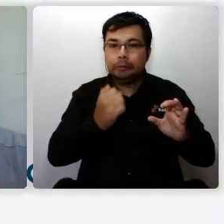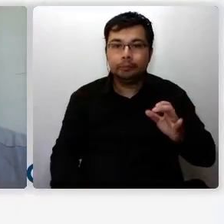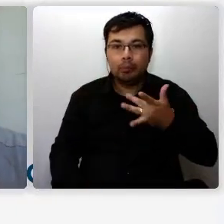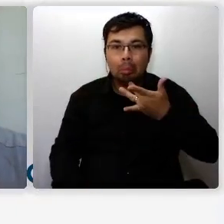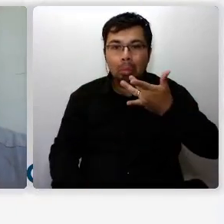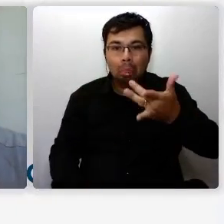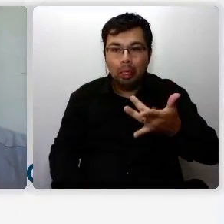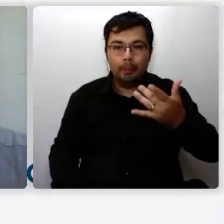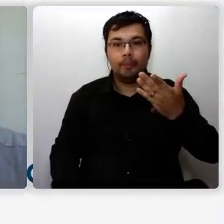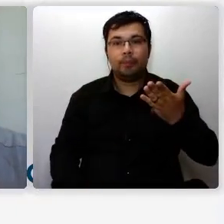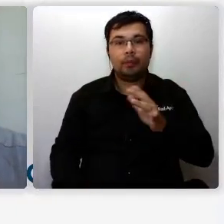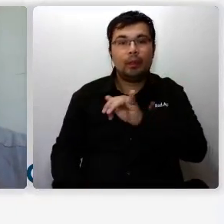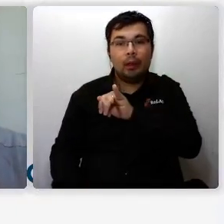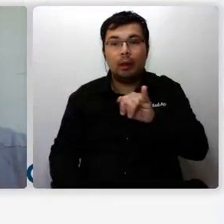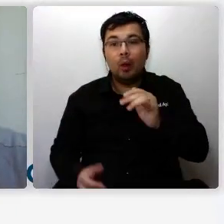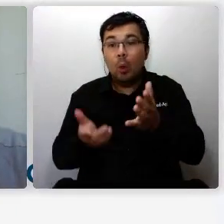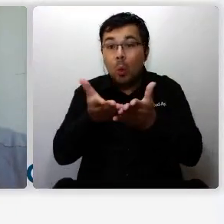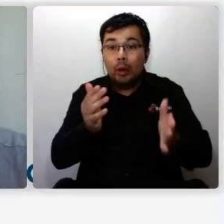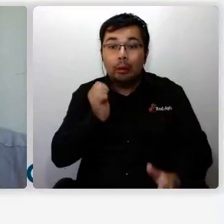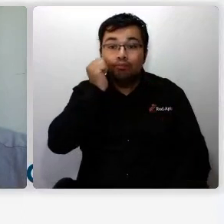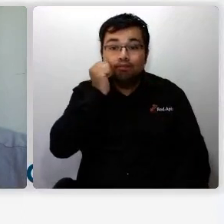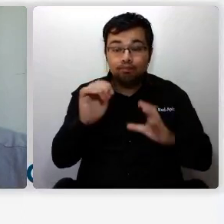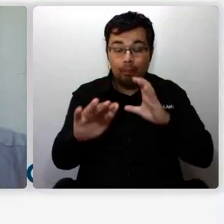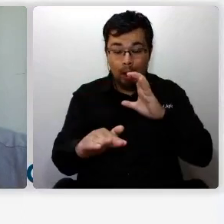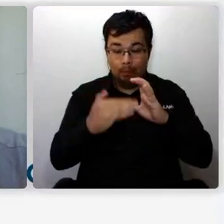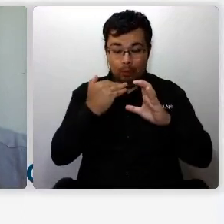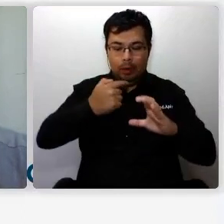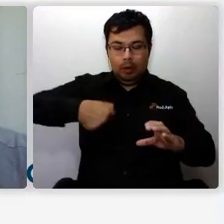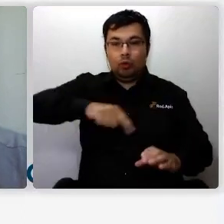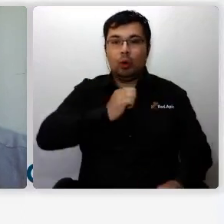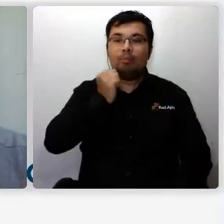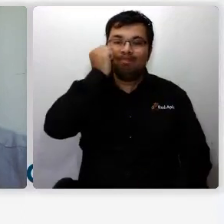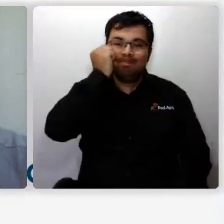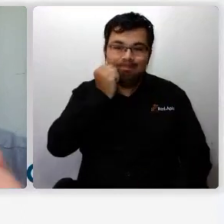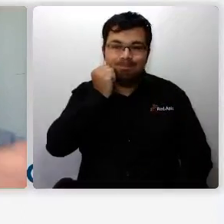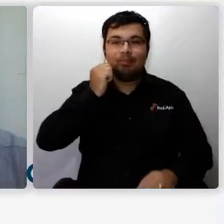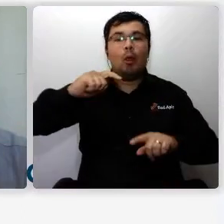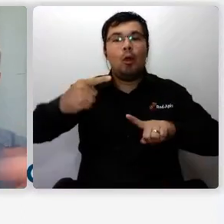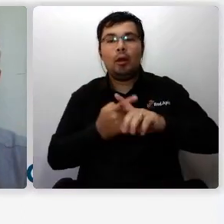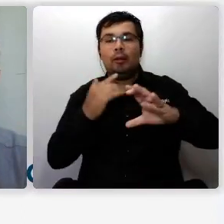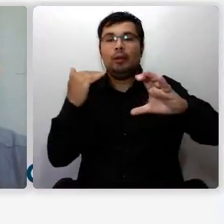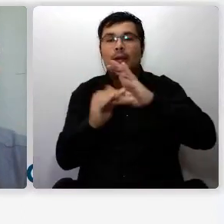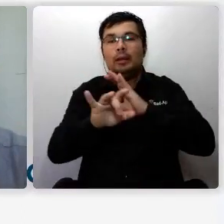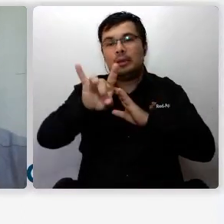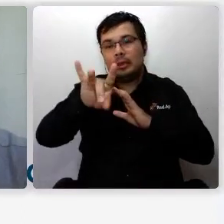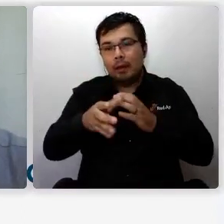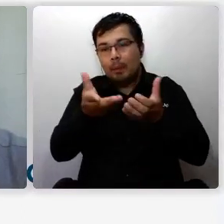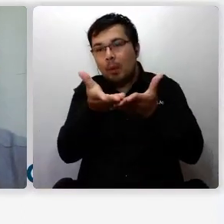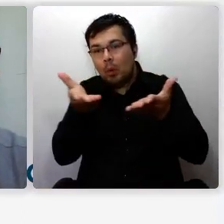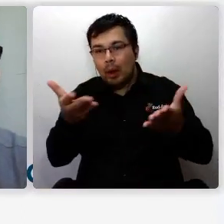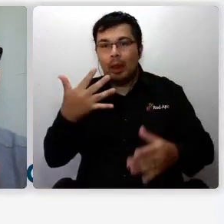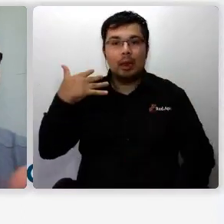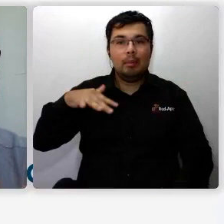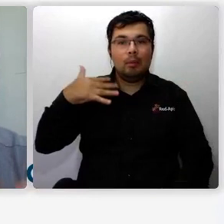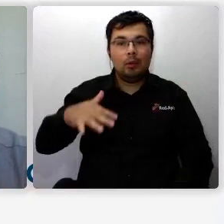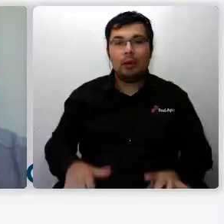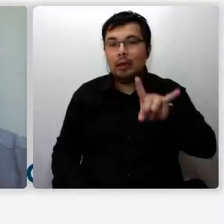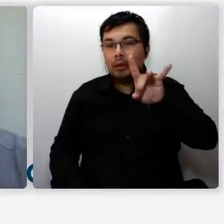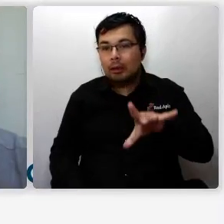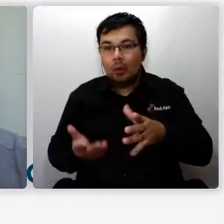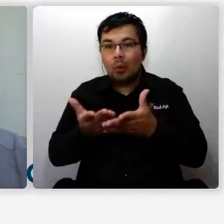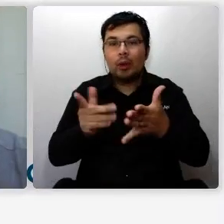correo gentilmente, con el cariño de siempre, con la información que sabemos que para usted es importante, sobre todo los que se conectan, entendiendo, digamos, el